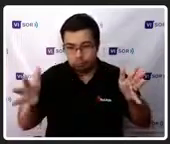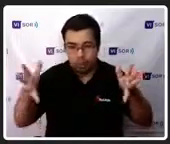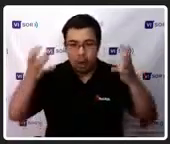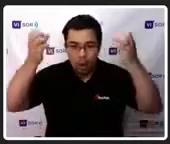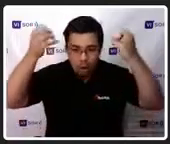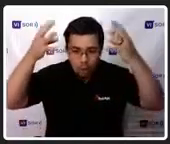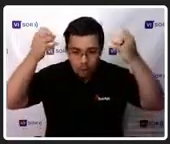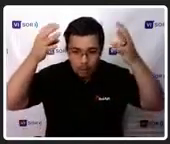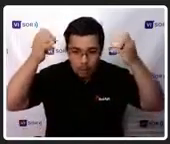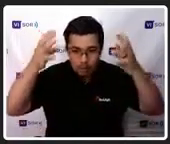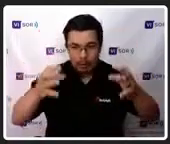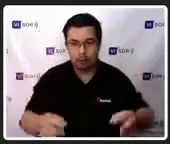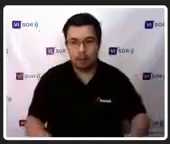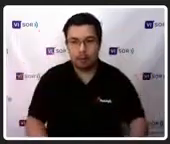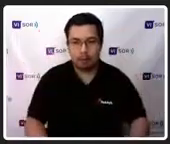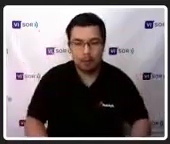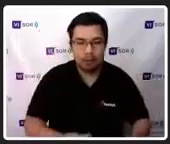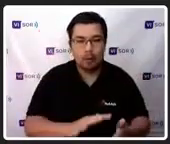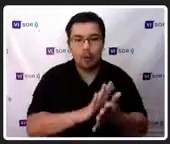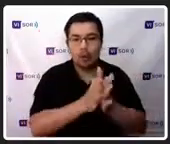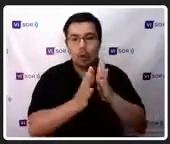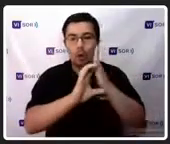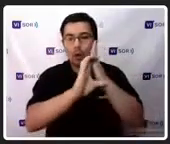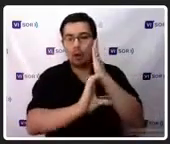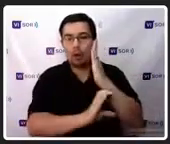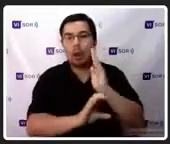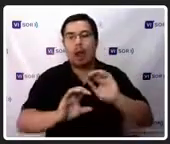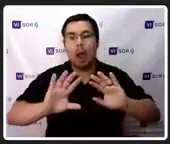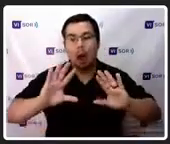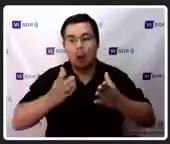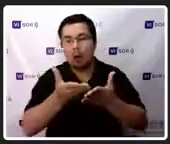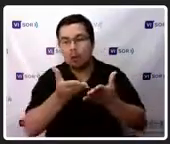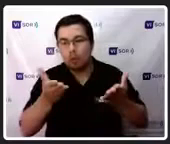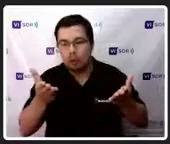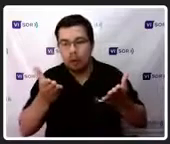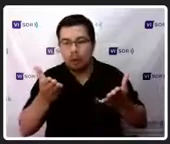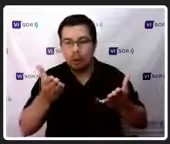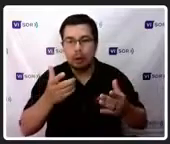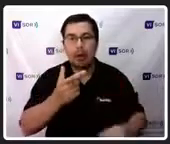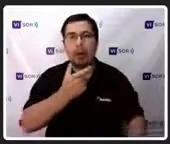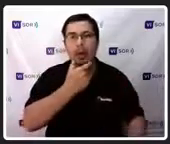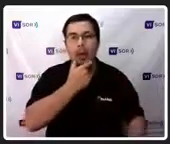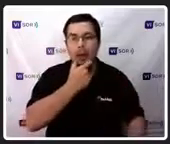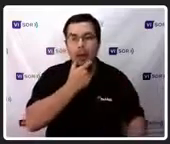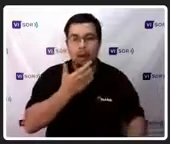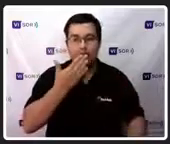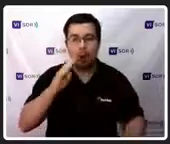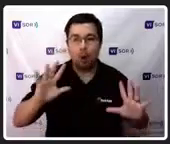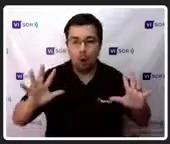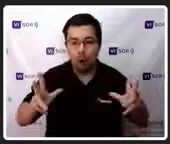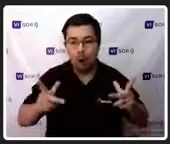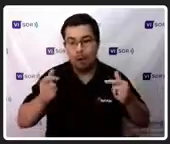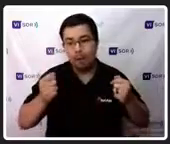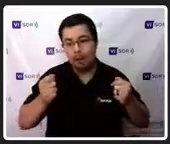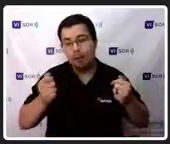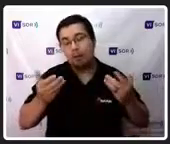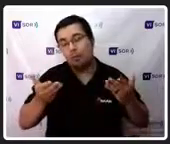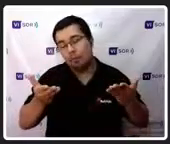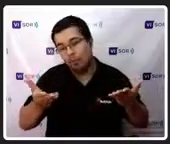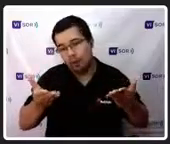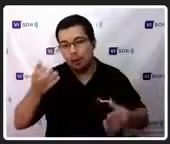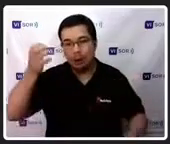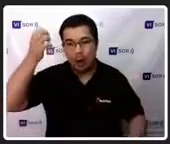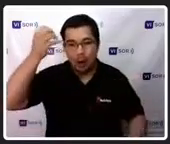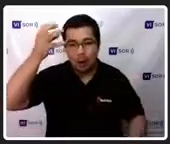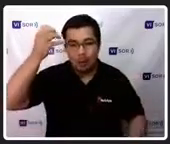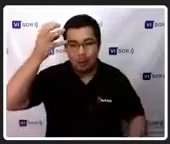no sea, ¿no es cierto?, una de sus mejores habilidades, van a tener que aprenderla de todas maneras, pero dictamos